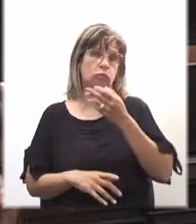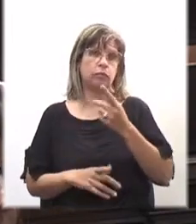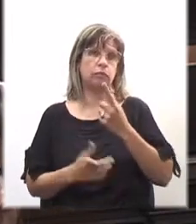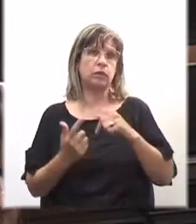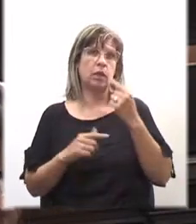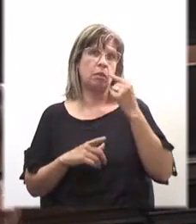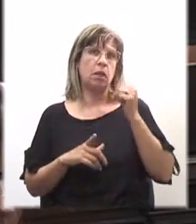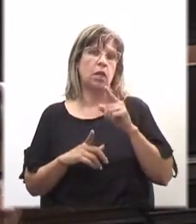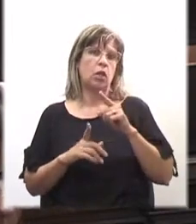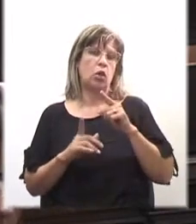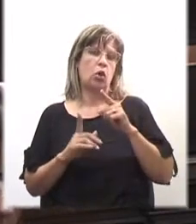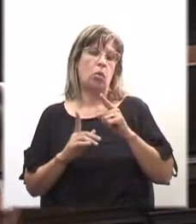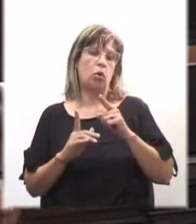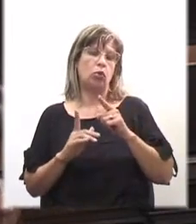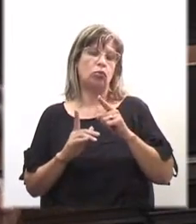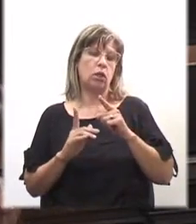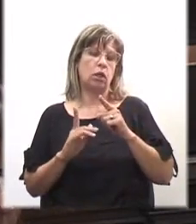aspecto protocolar o formal,